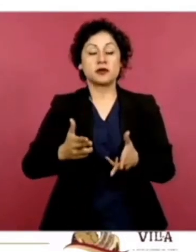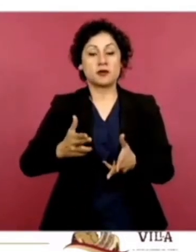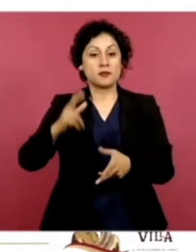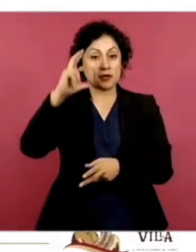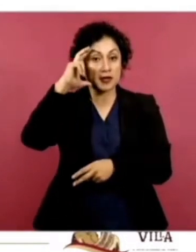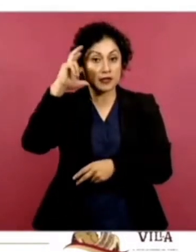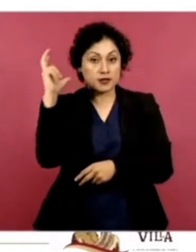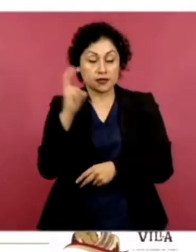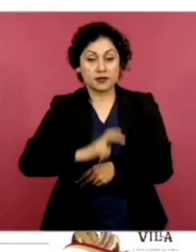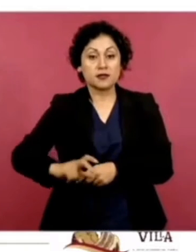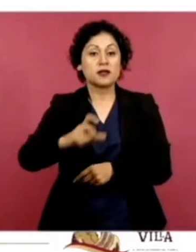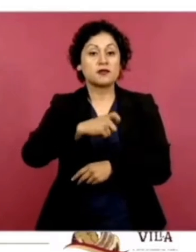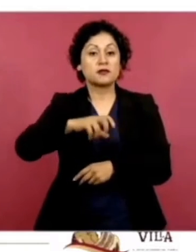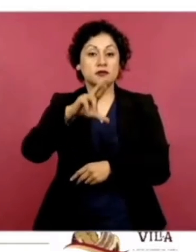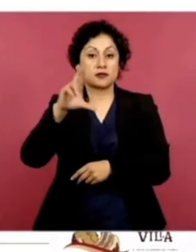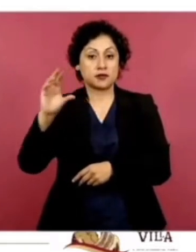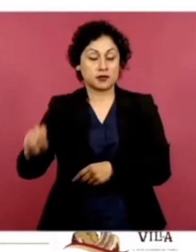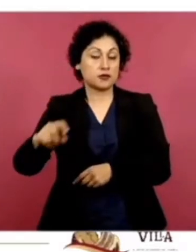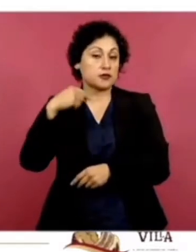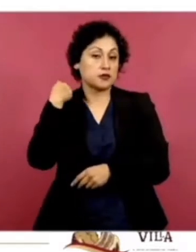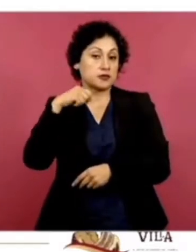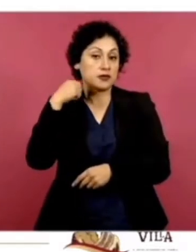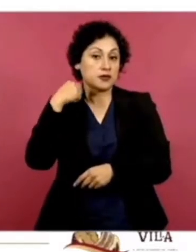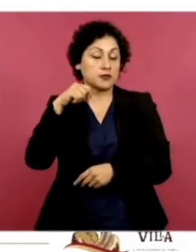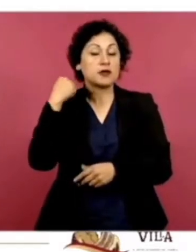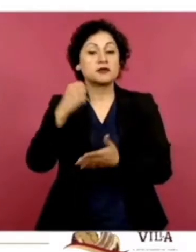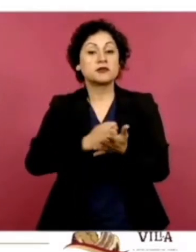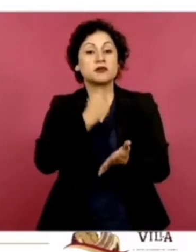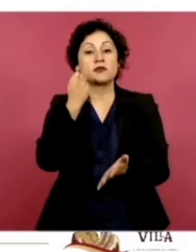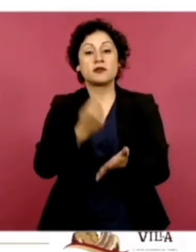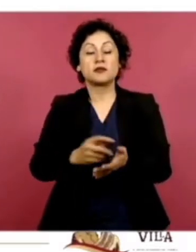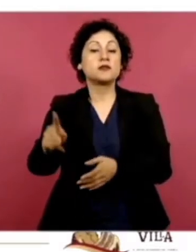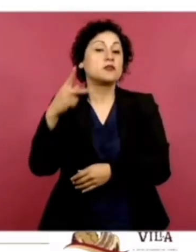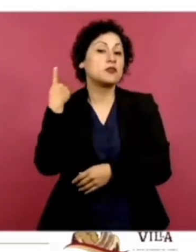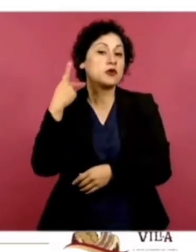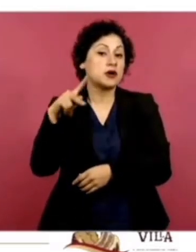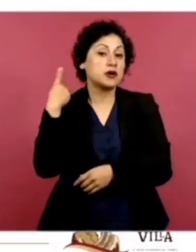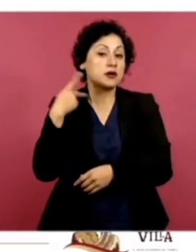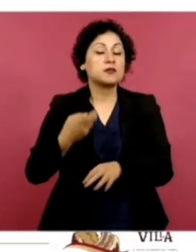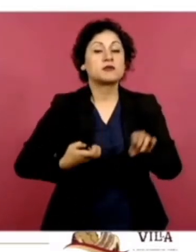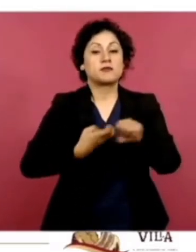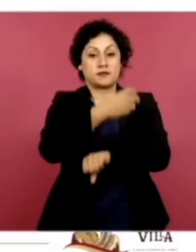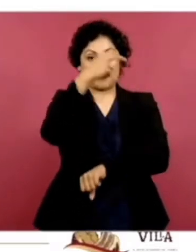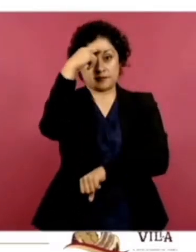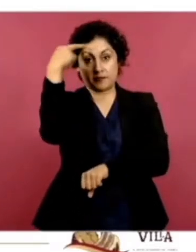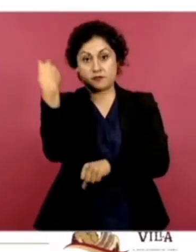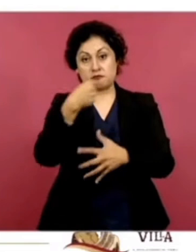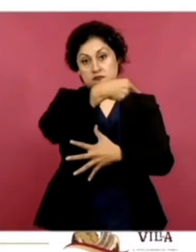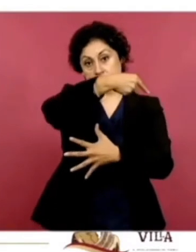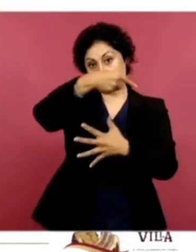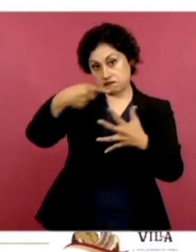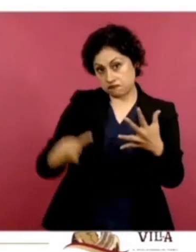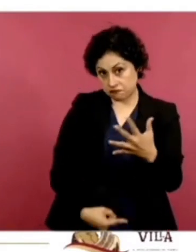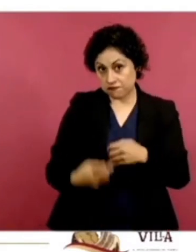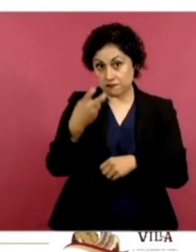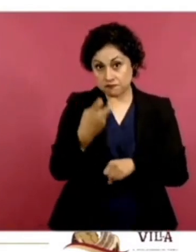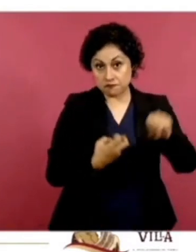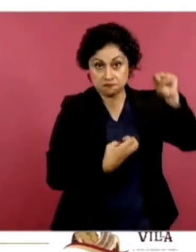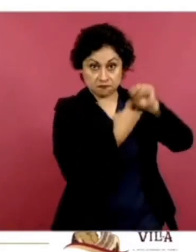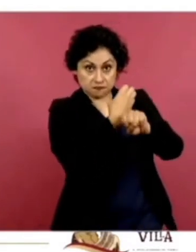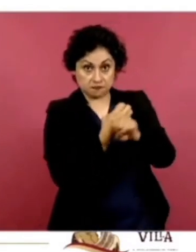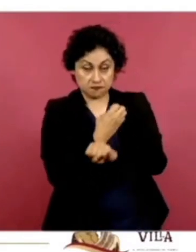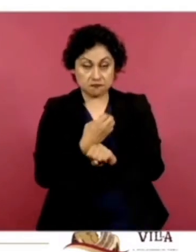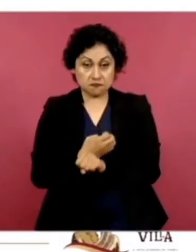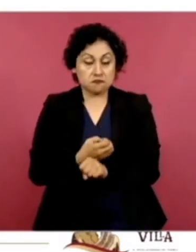Hidalgo, Quintana Roo, Tabasco, Tamaulipas, Puebla y el Estado de México. Las acabo de describir en el orden